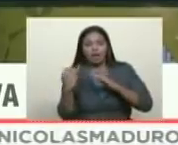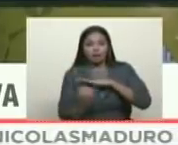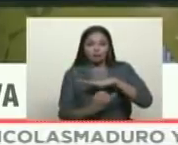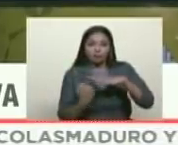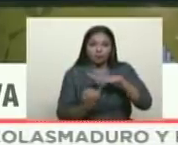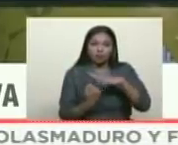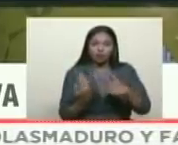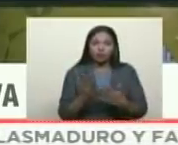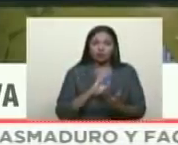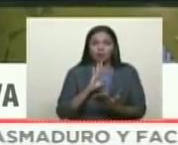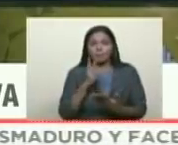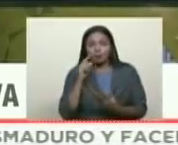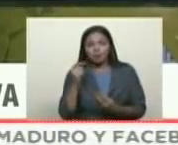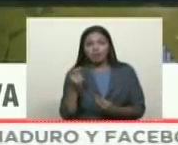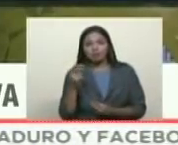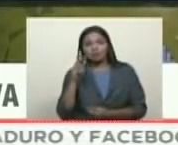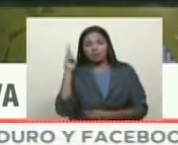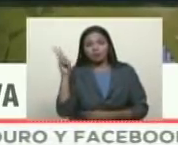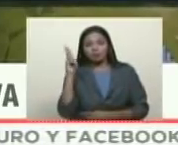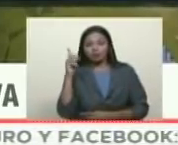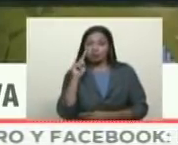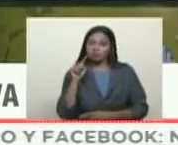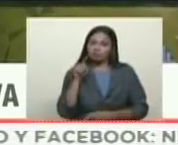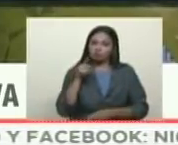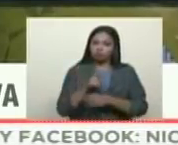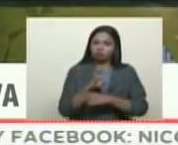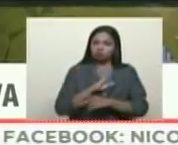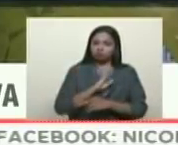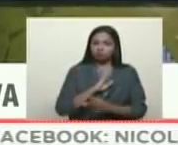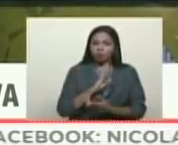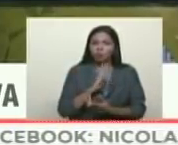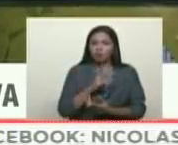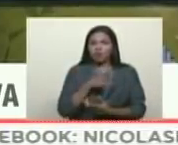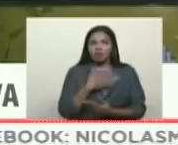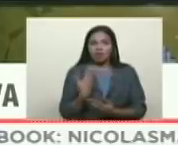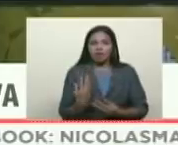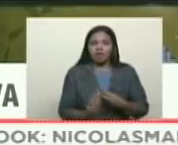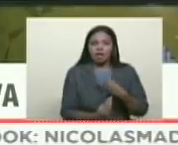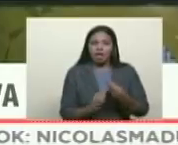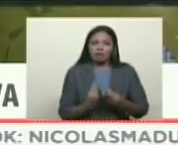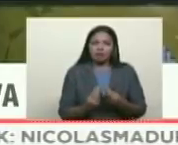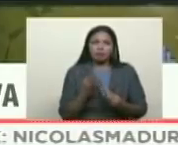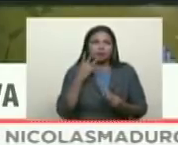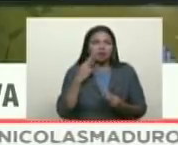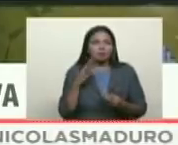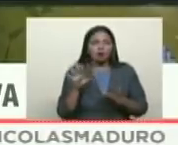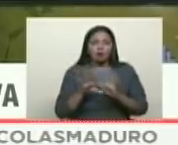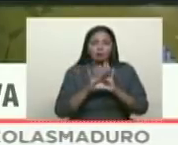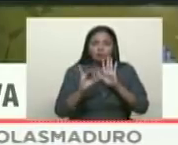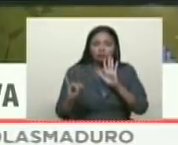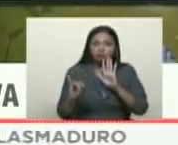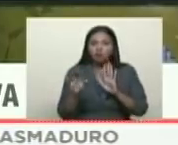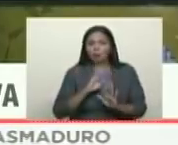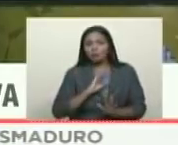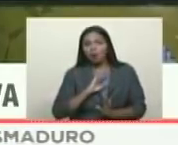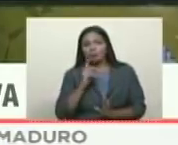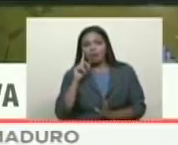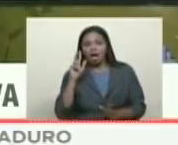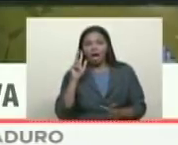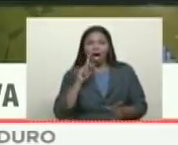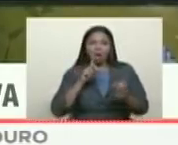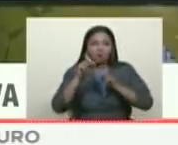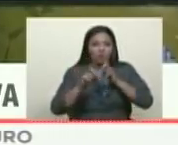institucional. Venezuela es un régimen con una legitimidad y una constitucionalidad a prueba de